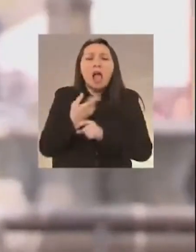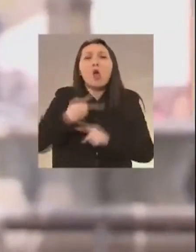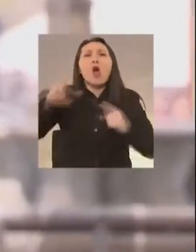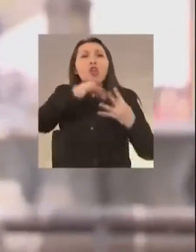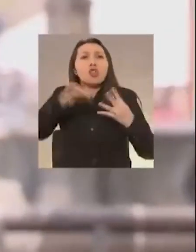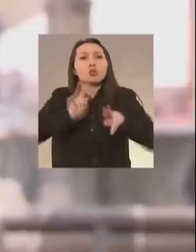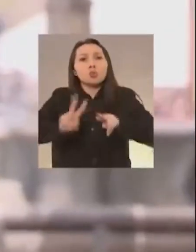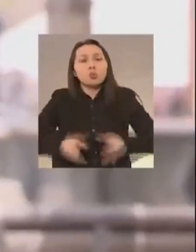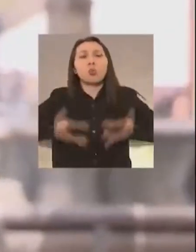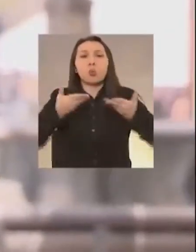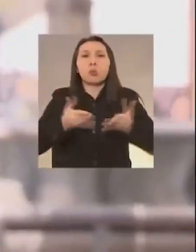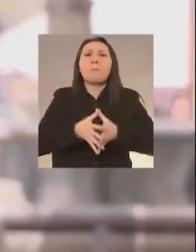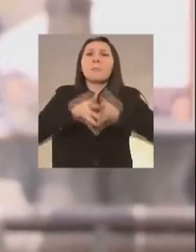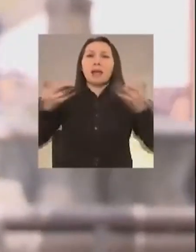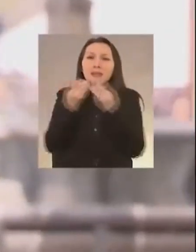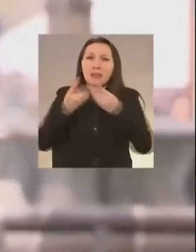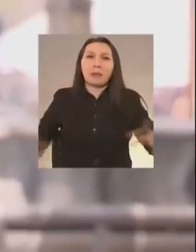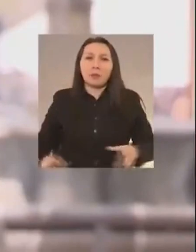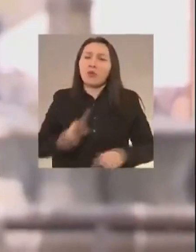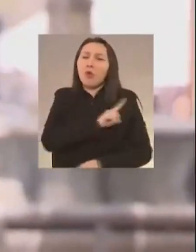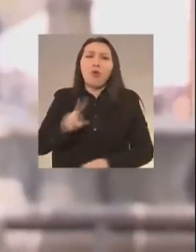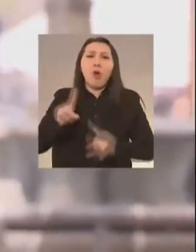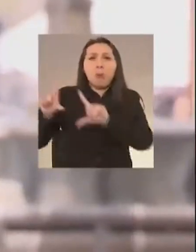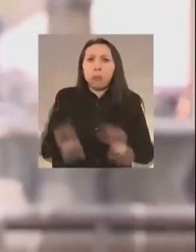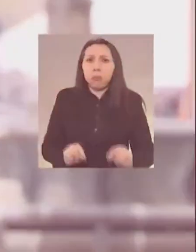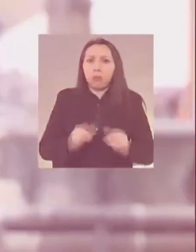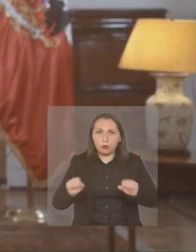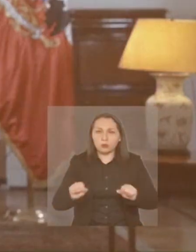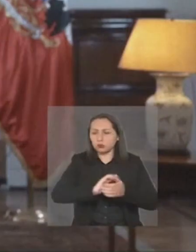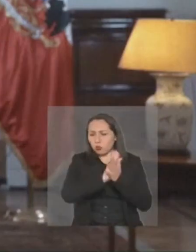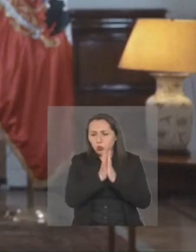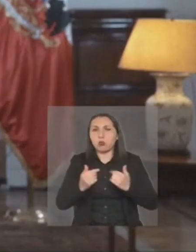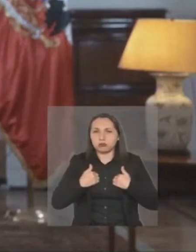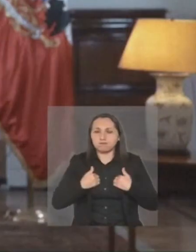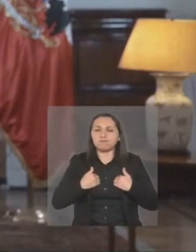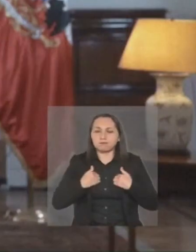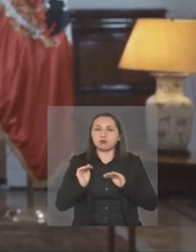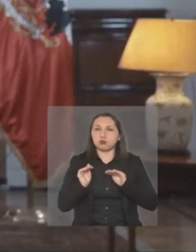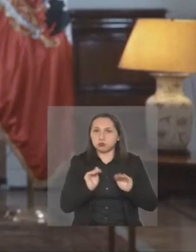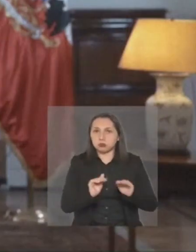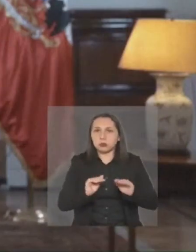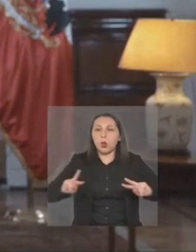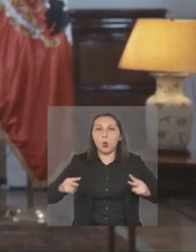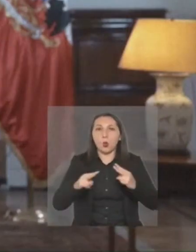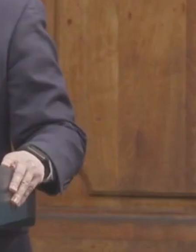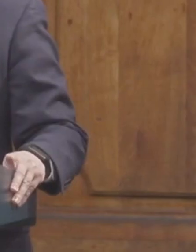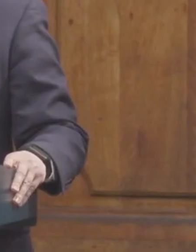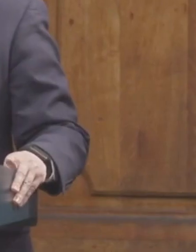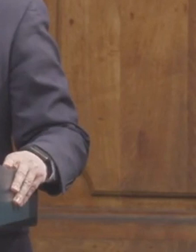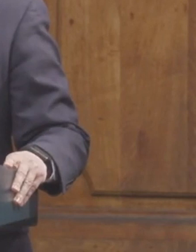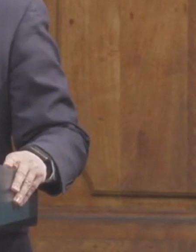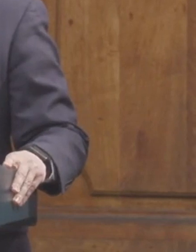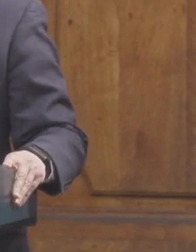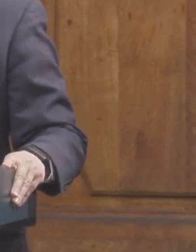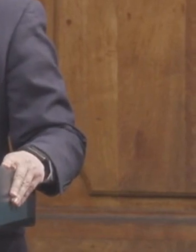que implique más democracia y no menos. Además, Boric describió a Allende como un